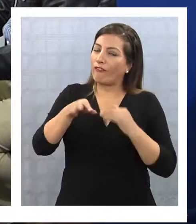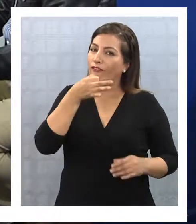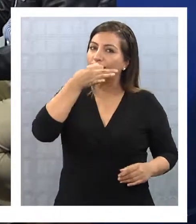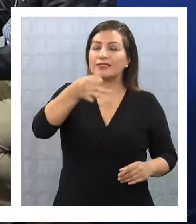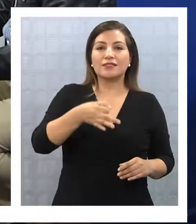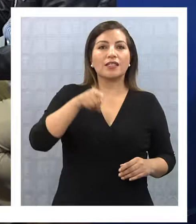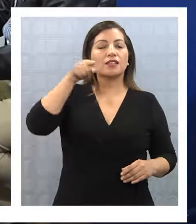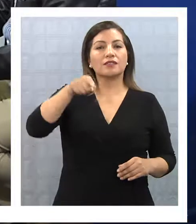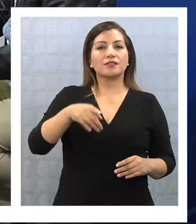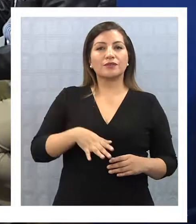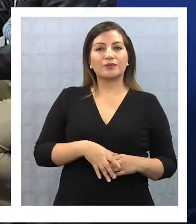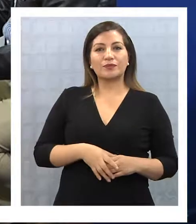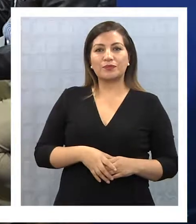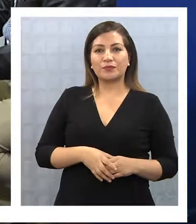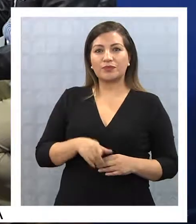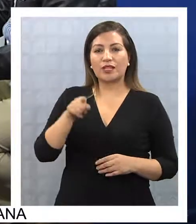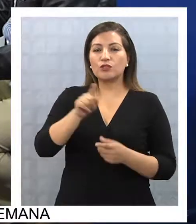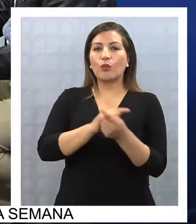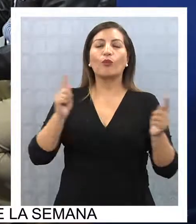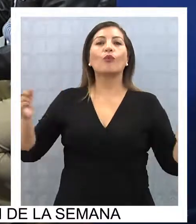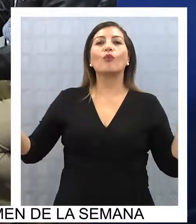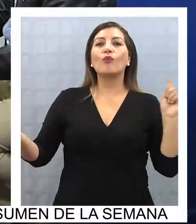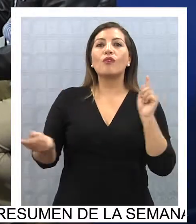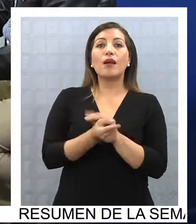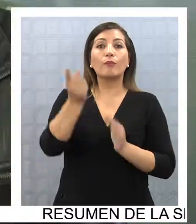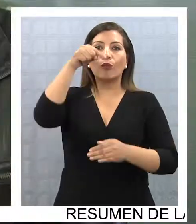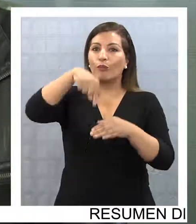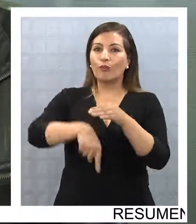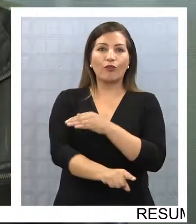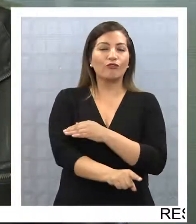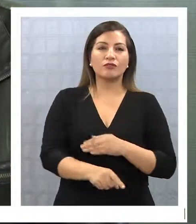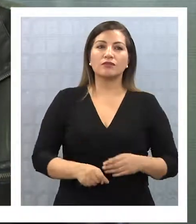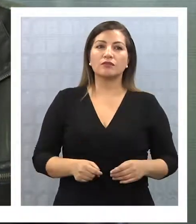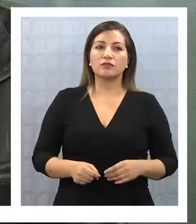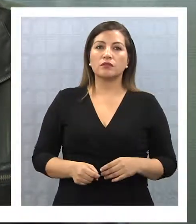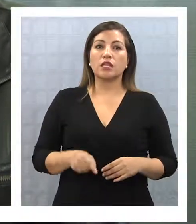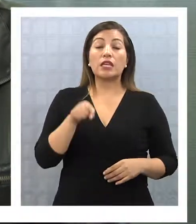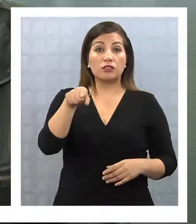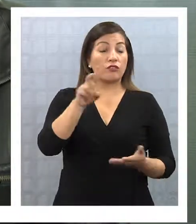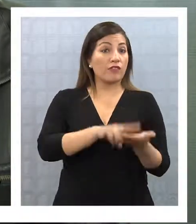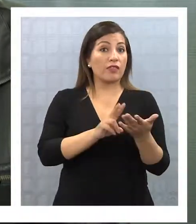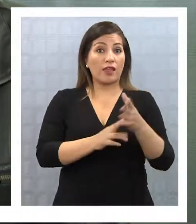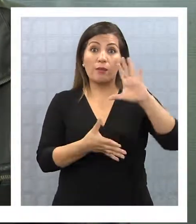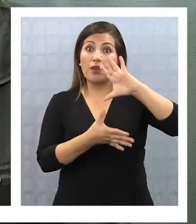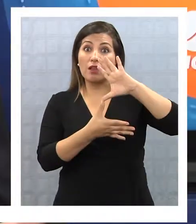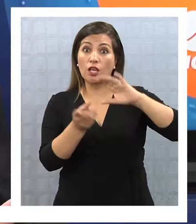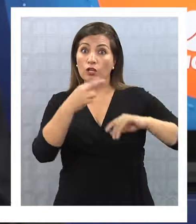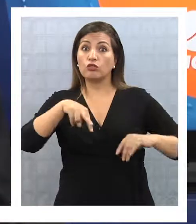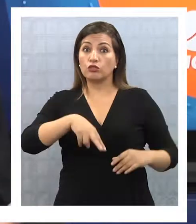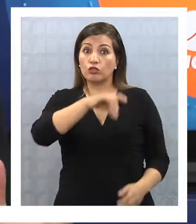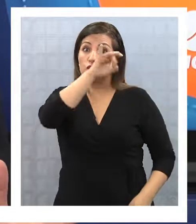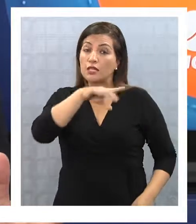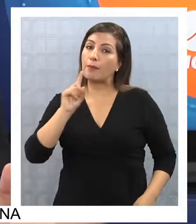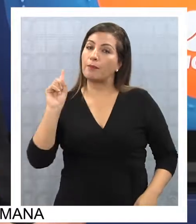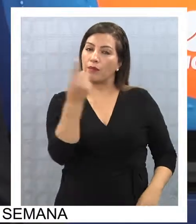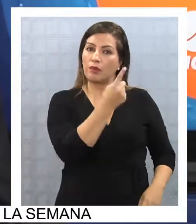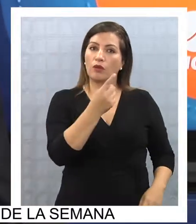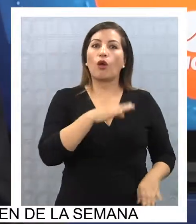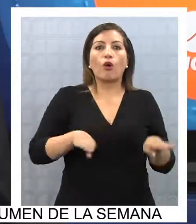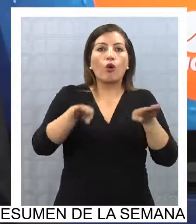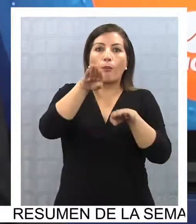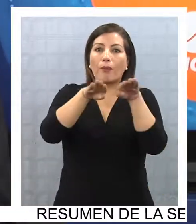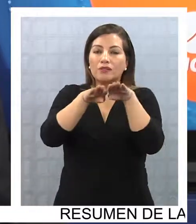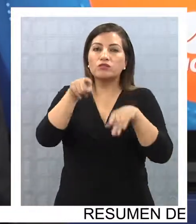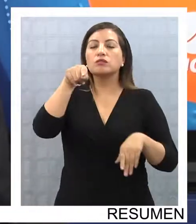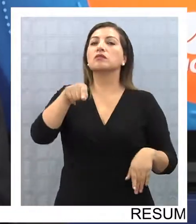ser, porque está haciendo una revolución, un cambio profundo. Porque en eso además somos pioneros en América Latina. En eso somos pioneros sin duda, en experiencia comparada en América Latina,